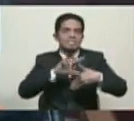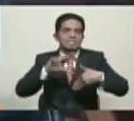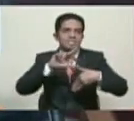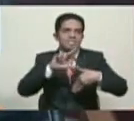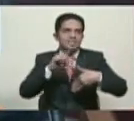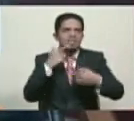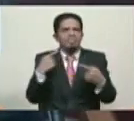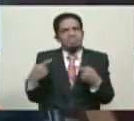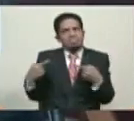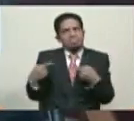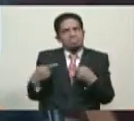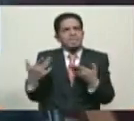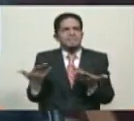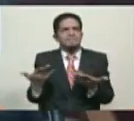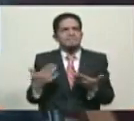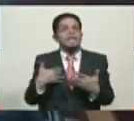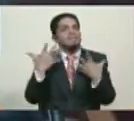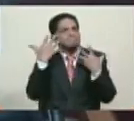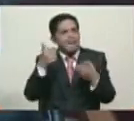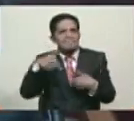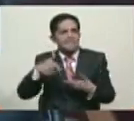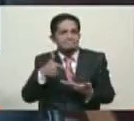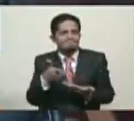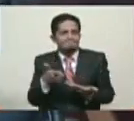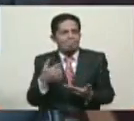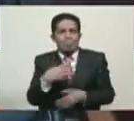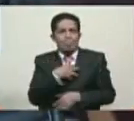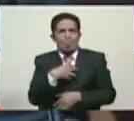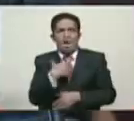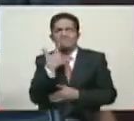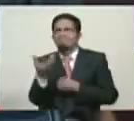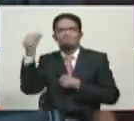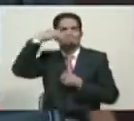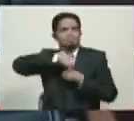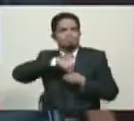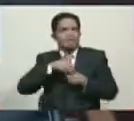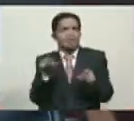disputa. Entiendan que aquí no aplica la doctrina Monroe.